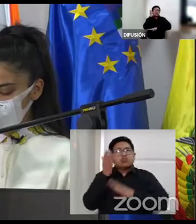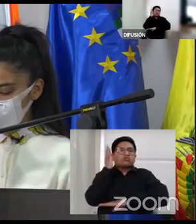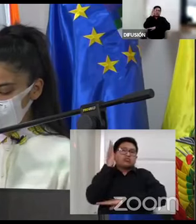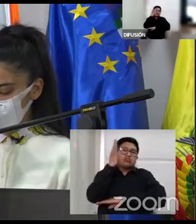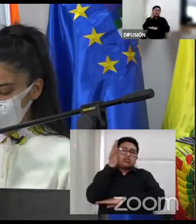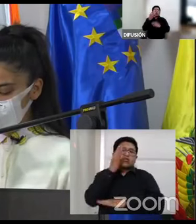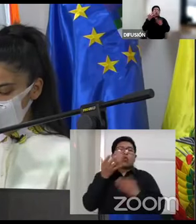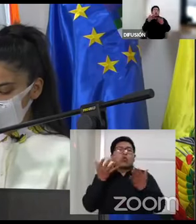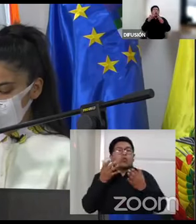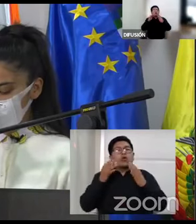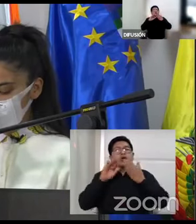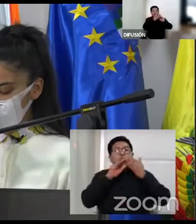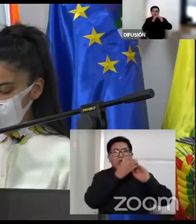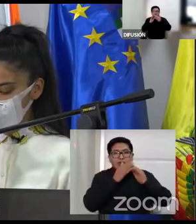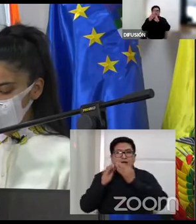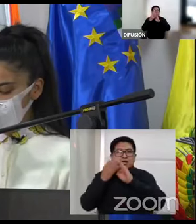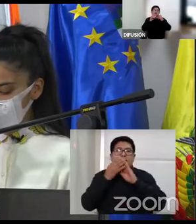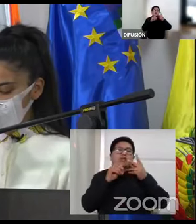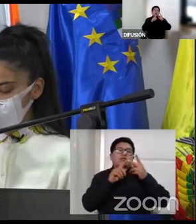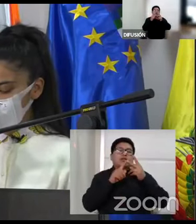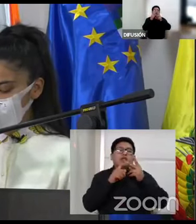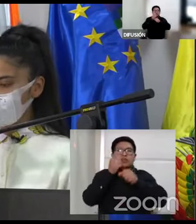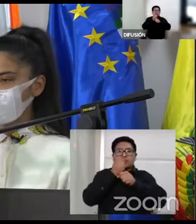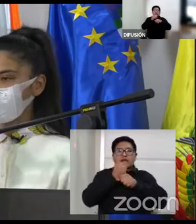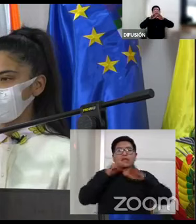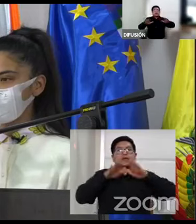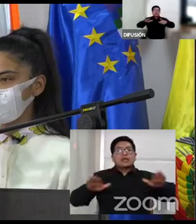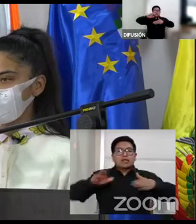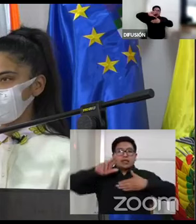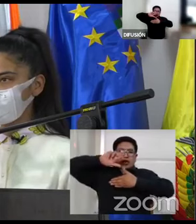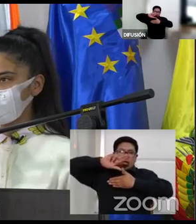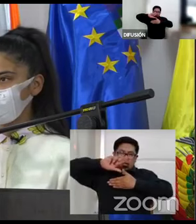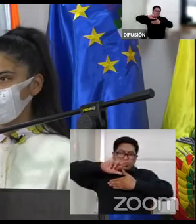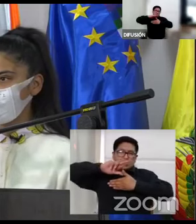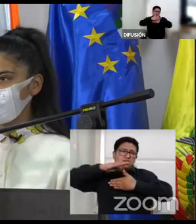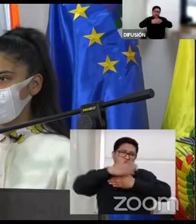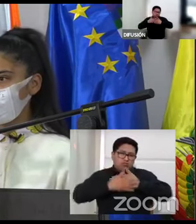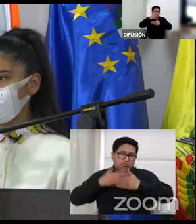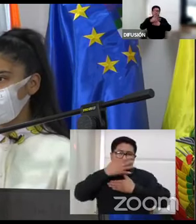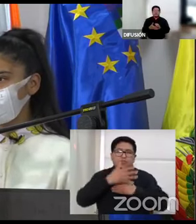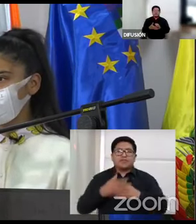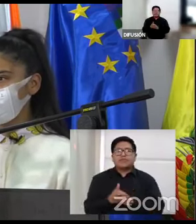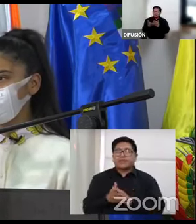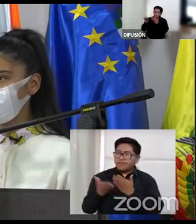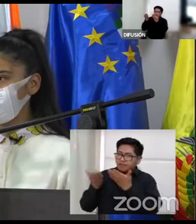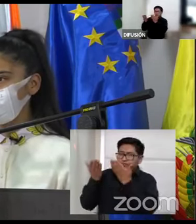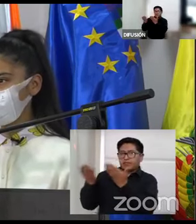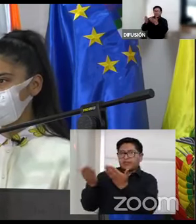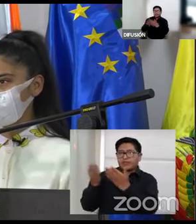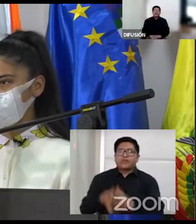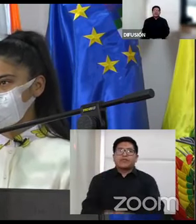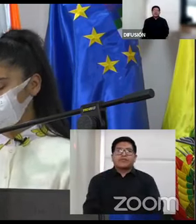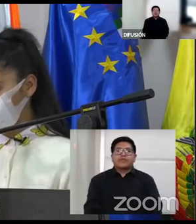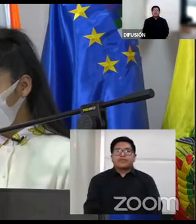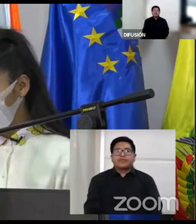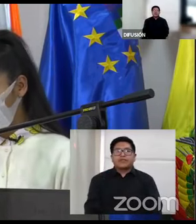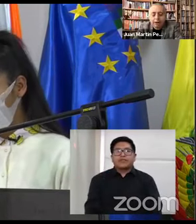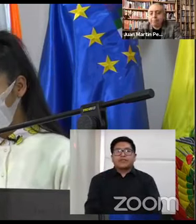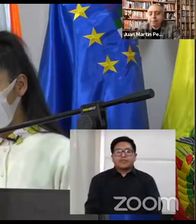participación y trabajo infantil en américa latina y el caribe adelante por favor aplicamos en micros